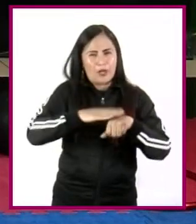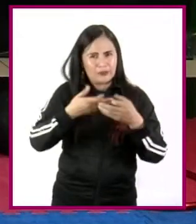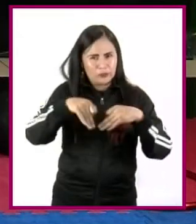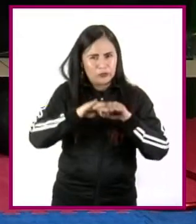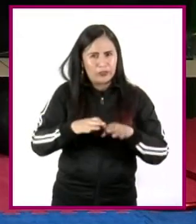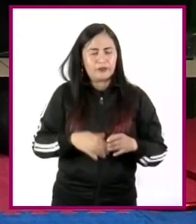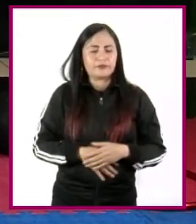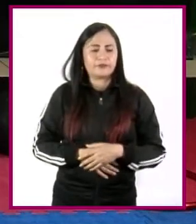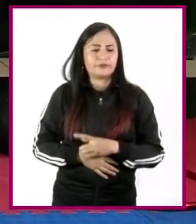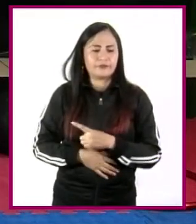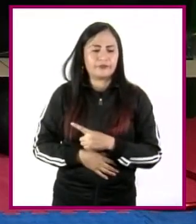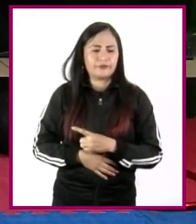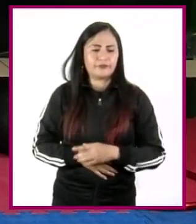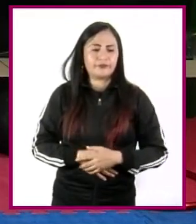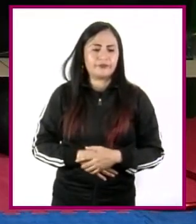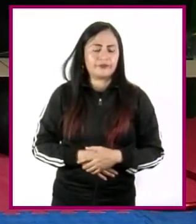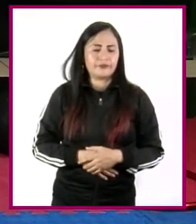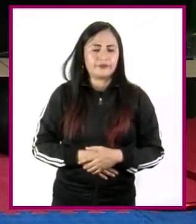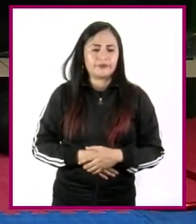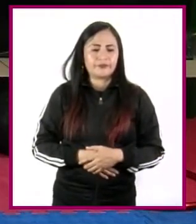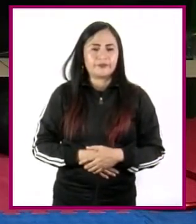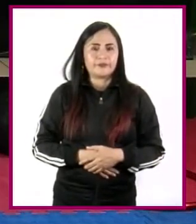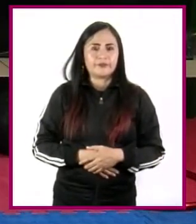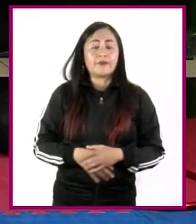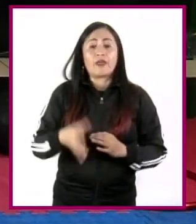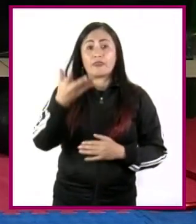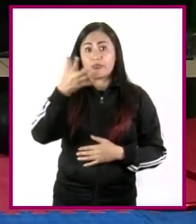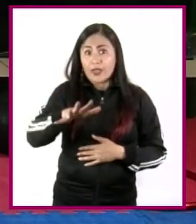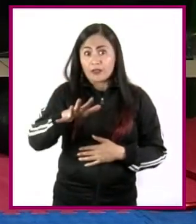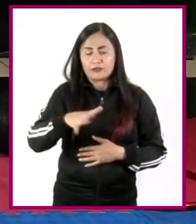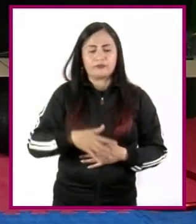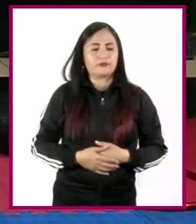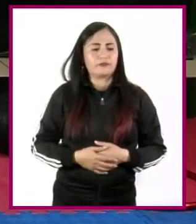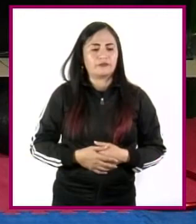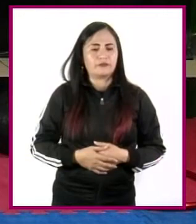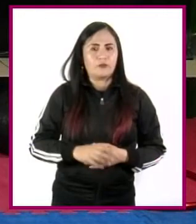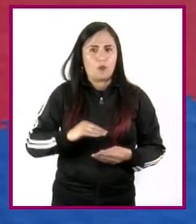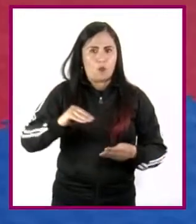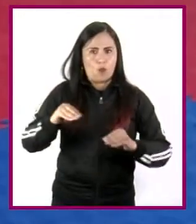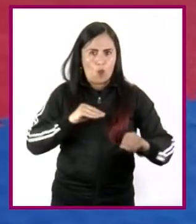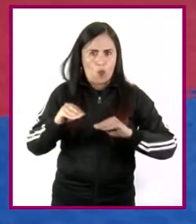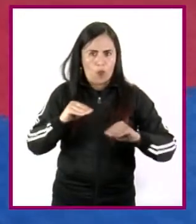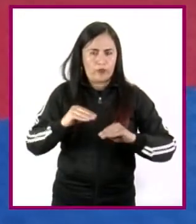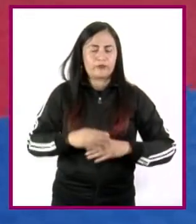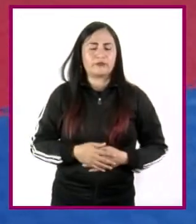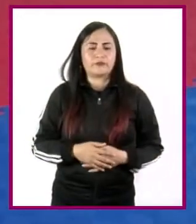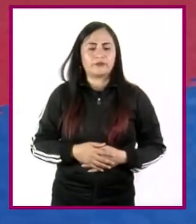10 y me muevo.